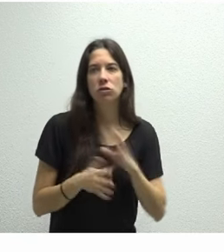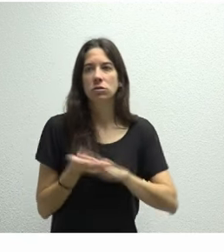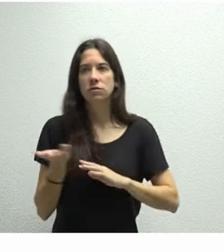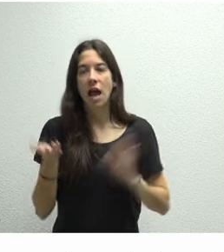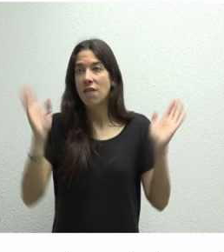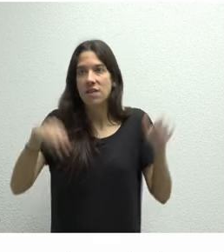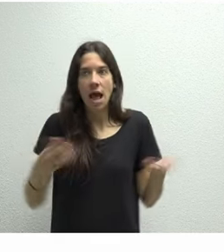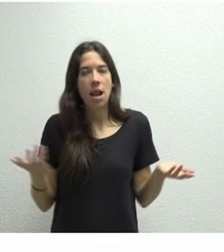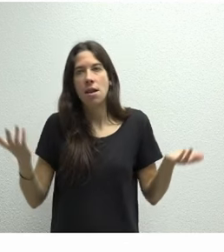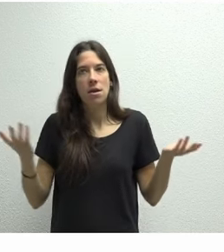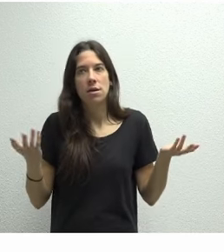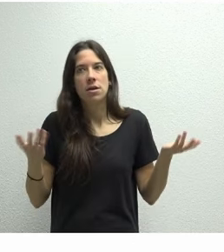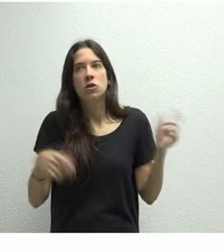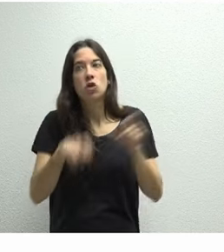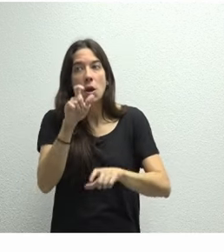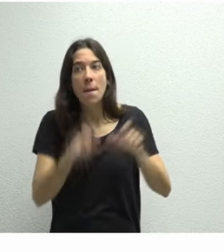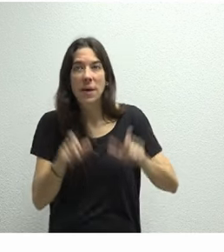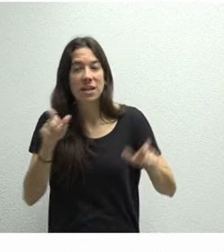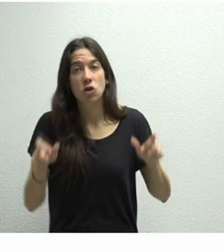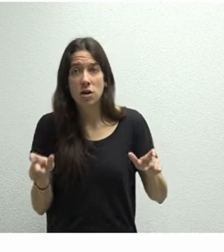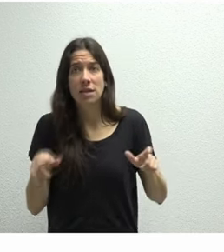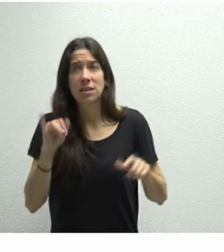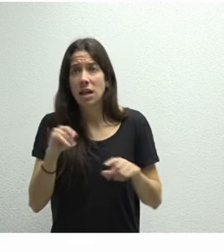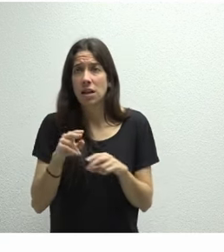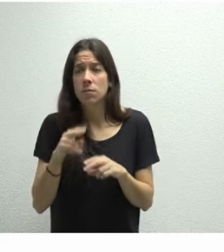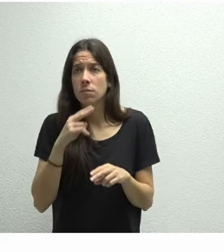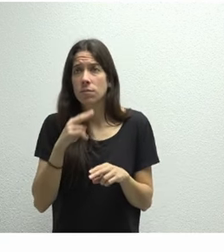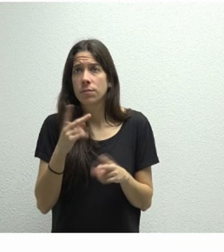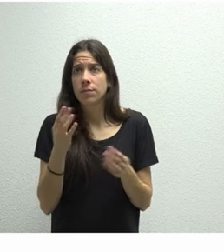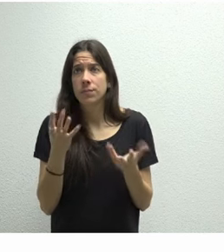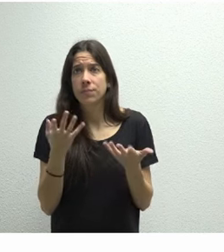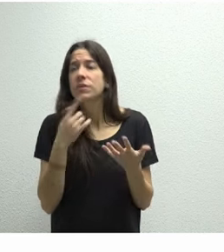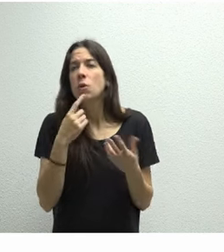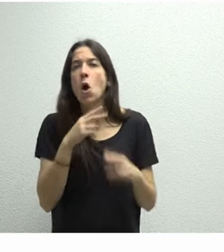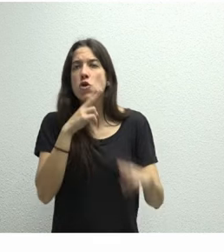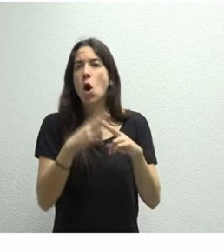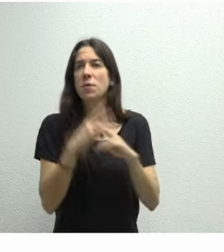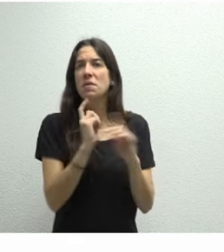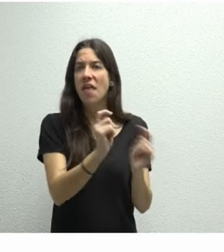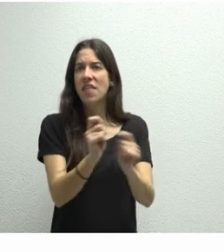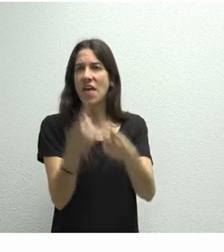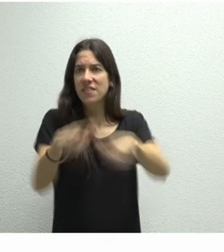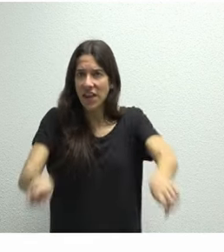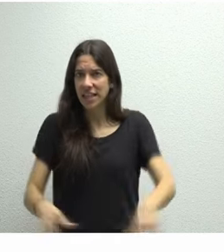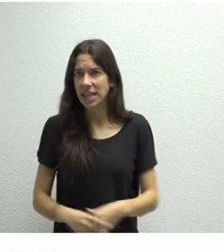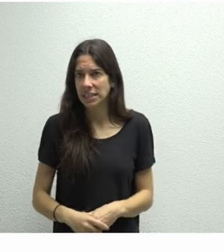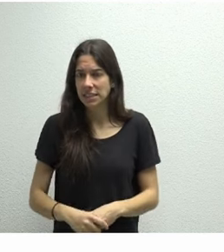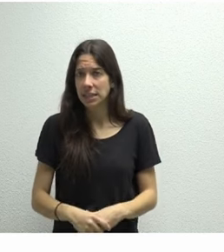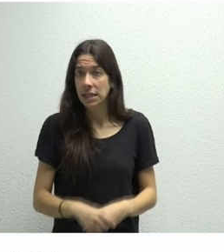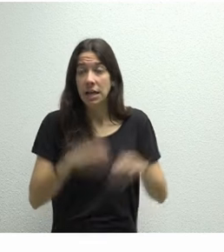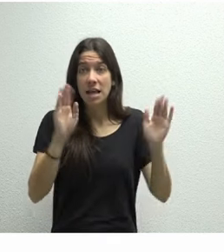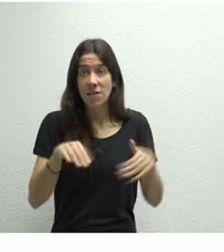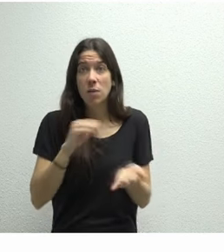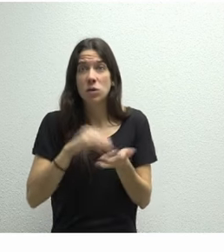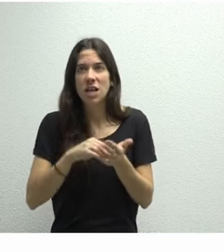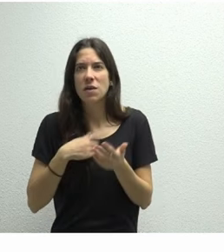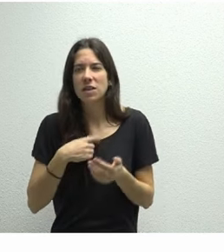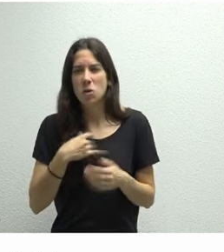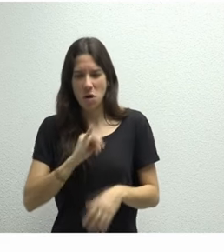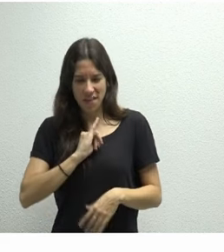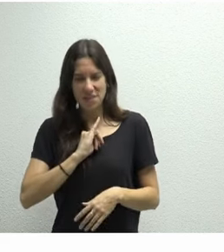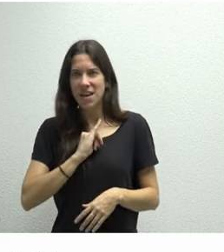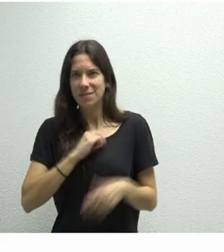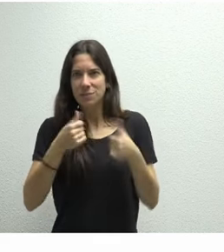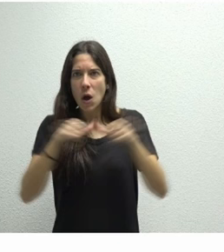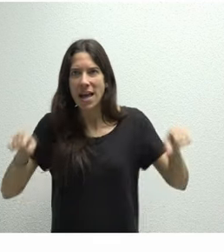diferentes diferentes e denominaciones que les identifican les estigmatizan o les